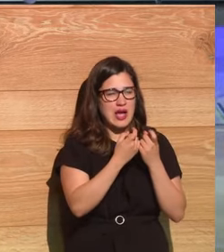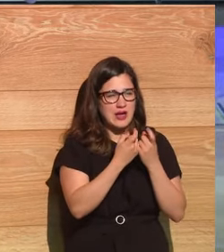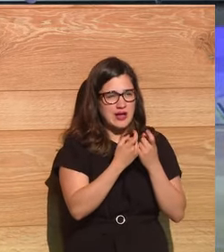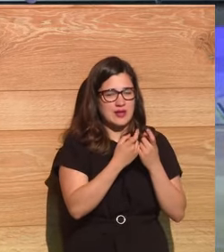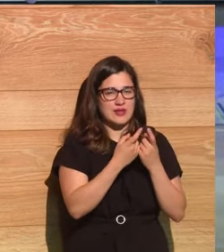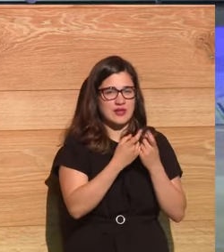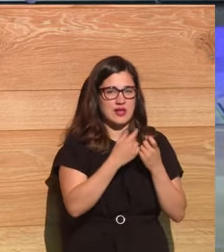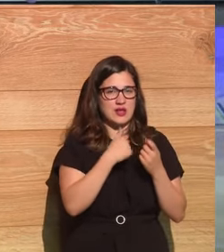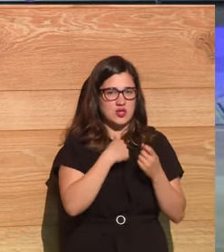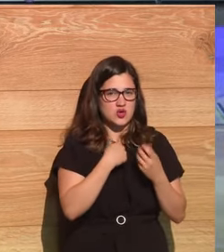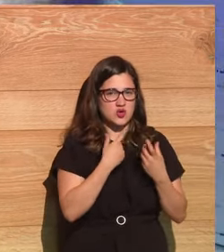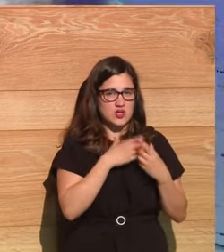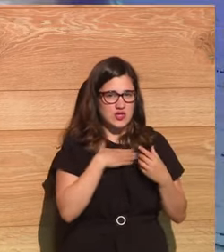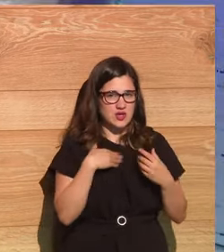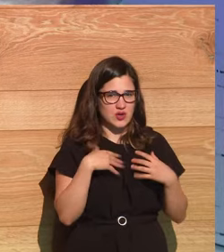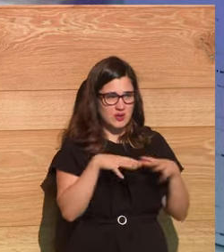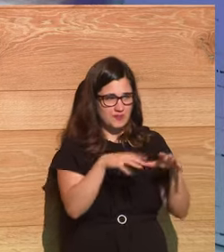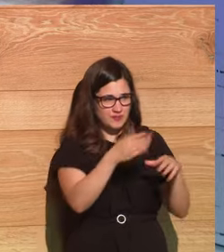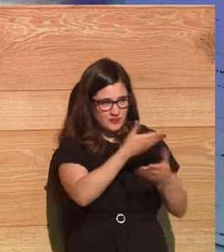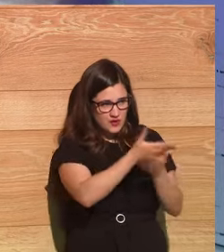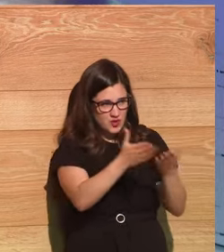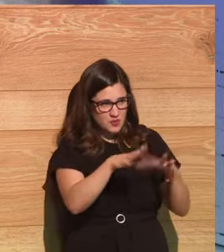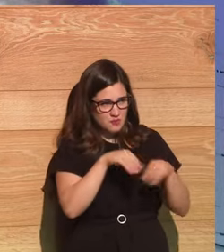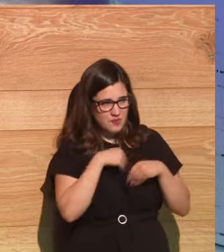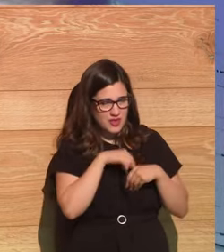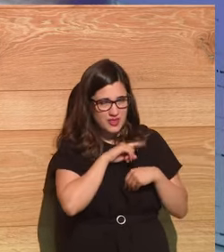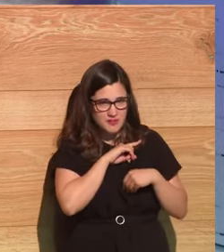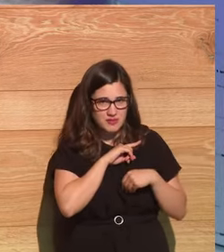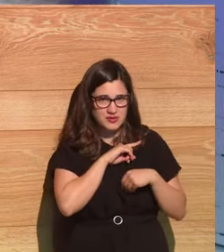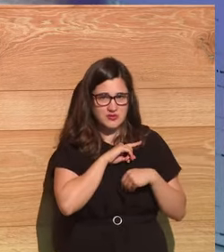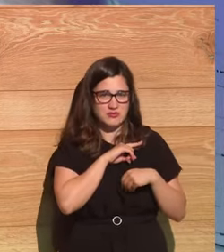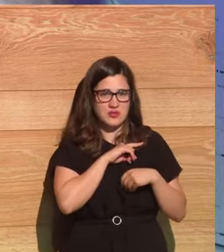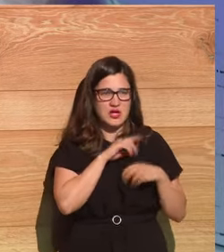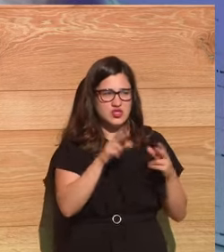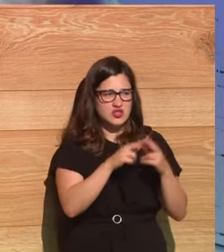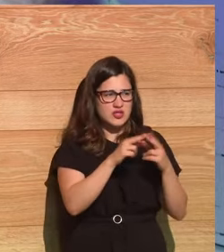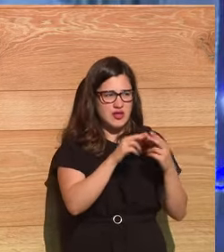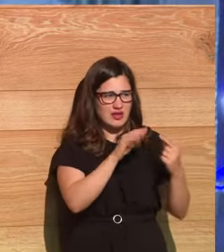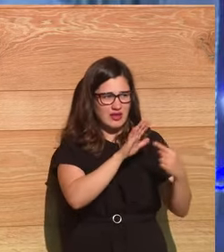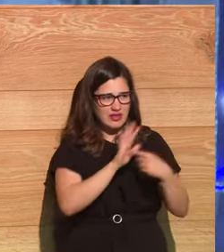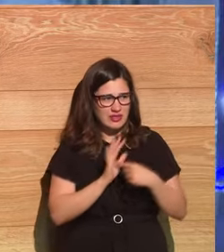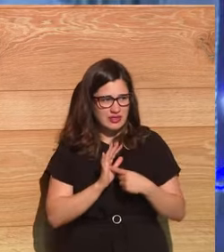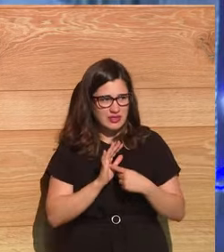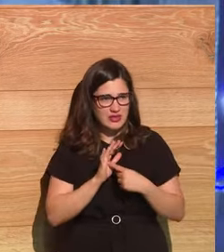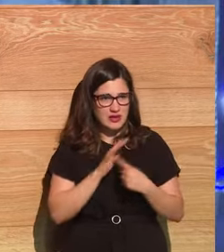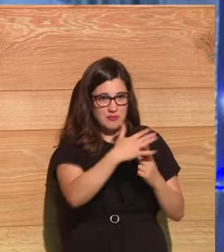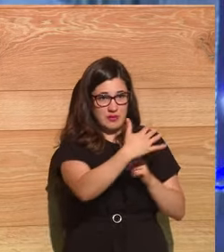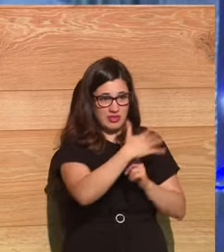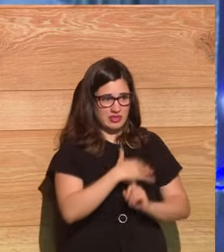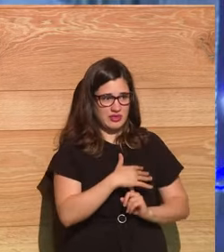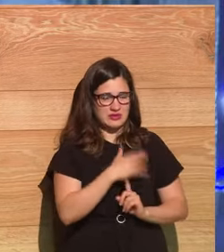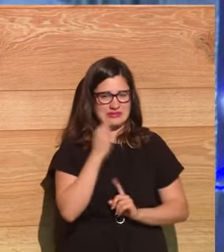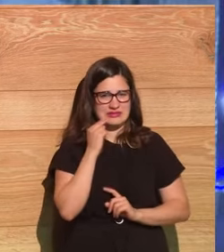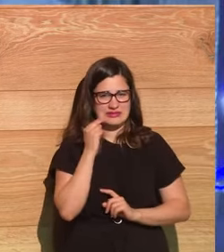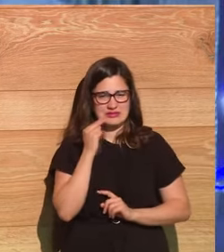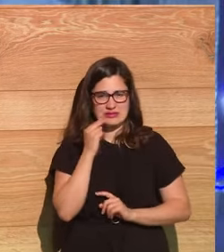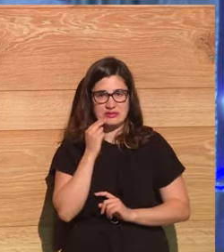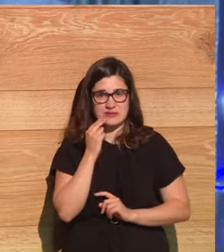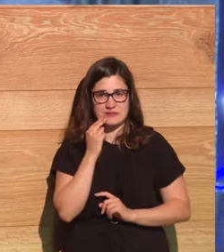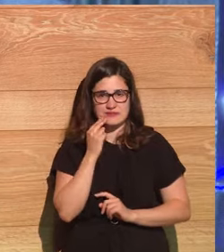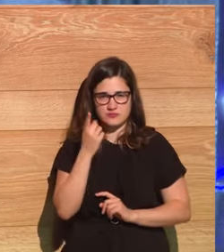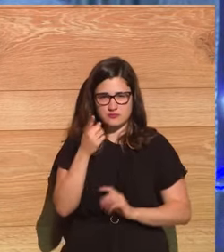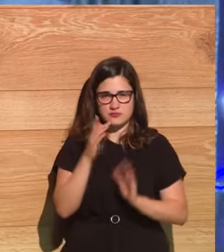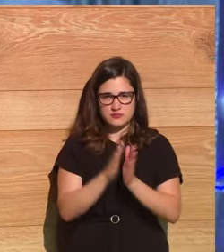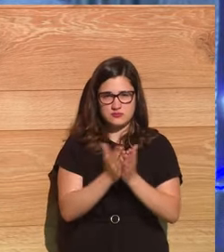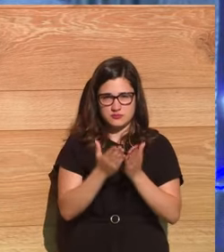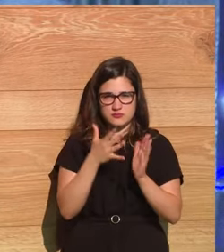sí, el miedo de ser rechazado por la sociedad, todas las cosas que también nos ponen en jaque al ser hipersociales y que tratas en el